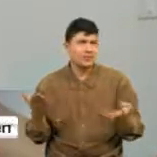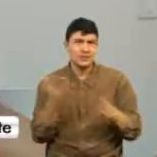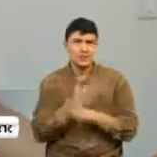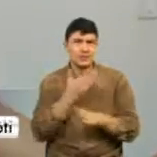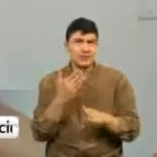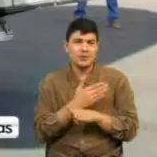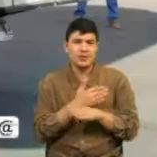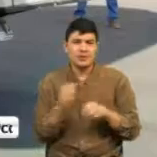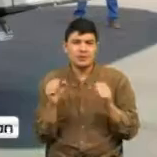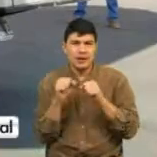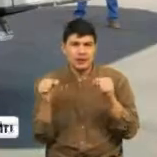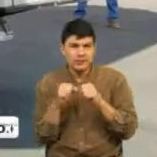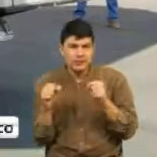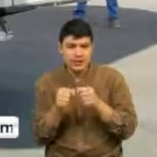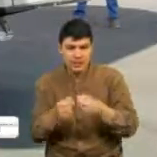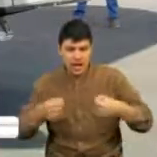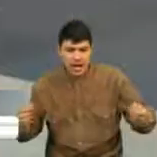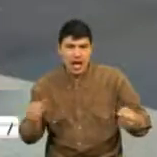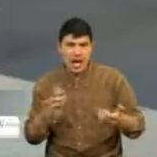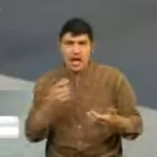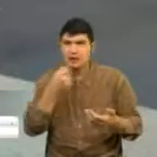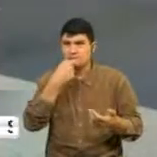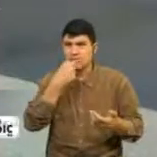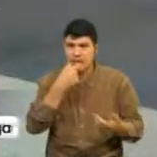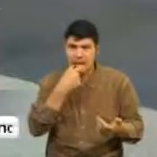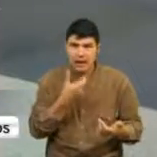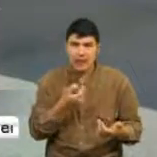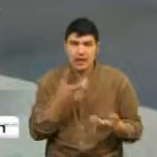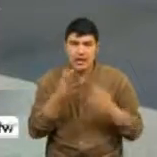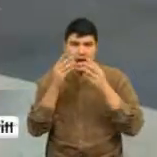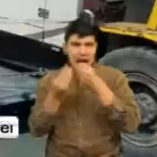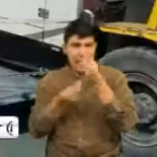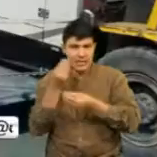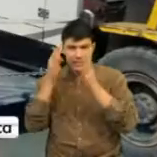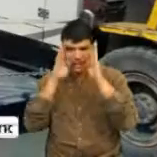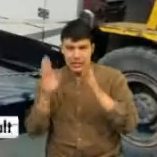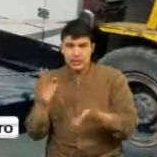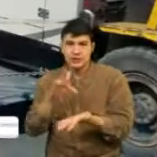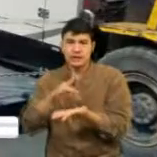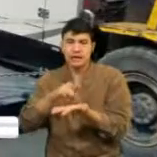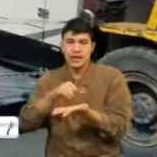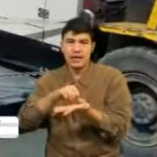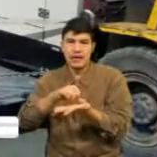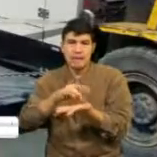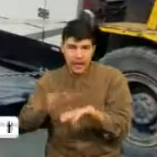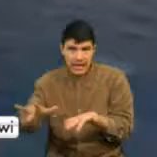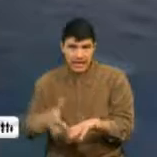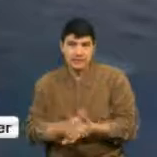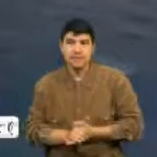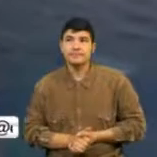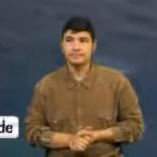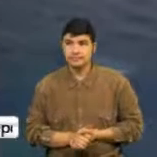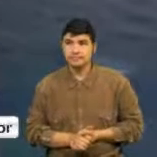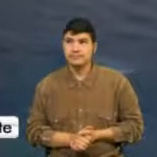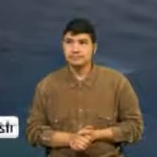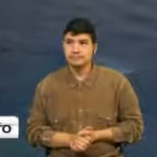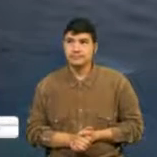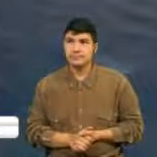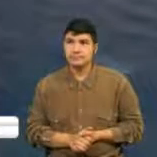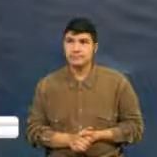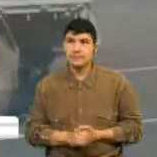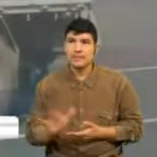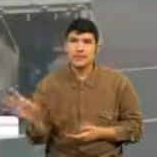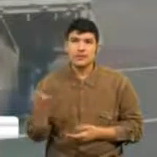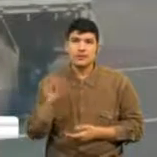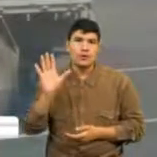para la refrigeración para mantener los medicamentos para hacer la atención de emergencias y para todo lo que tiene que ver con la